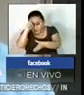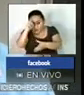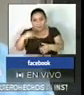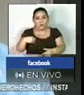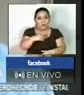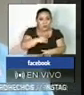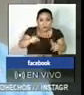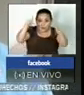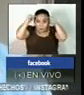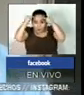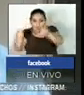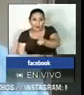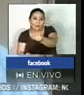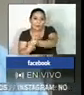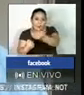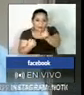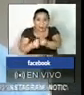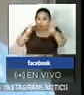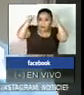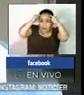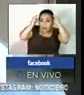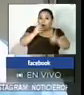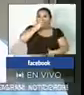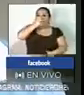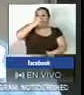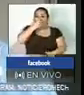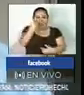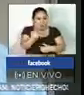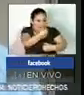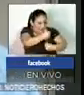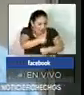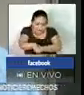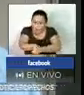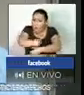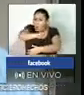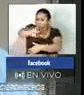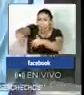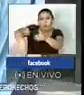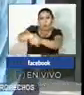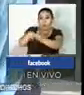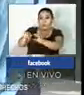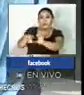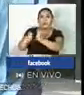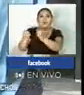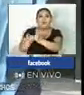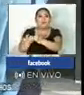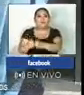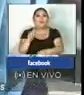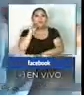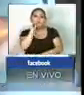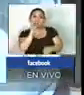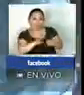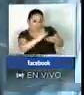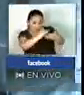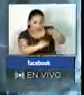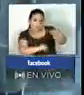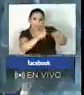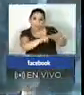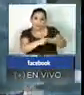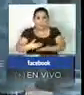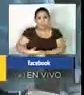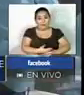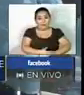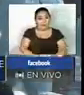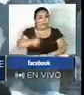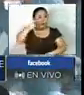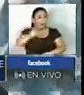enfermeras, auxiliar de enfermería, terapia respiratoria, limpieza, todo el equipo del Blum. Según el cuadro médico, el bebé de 6